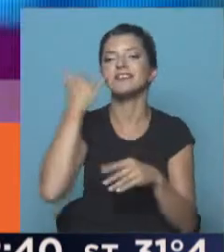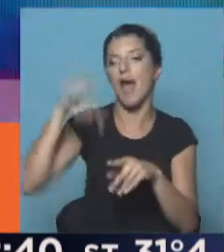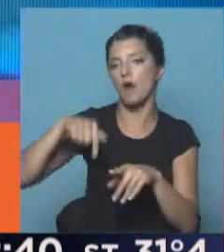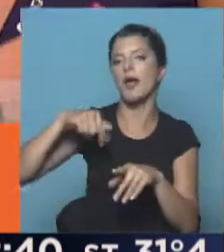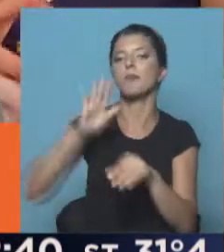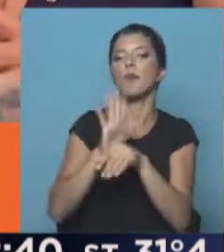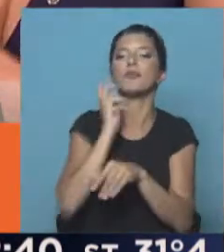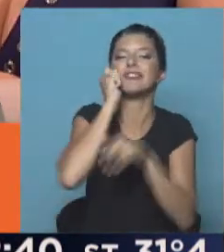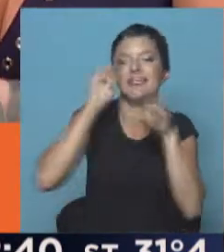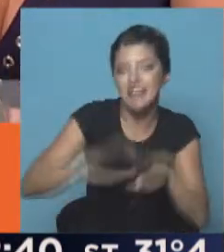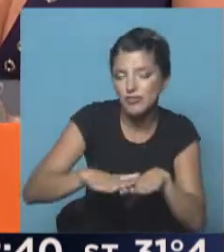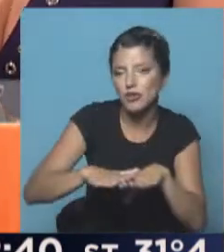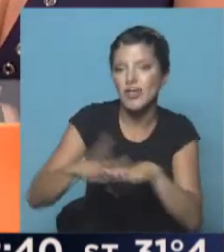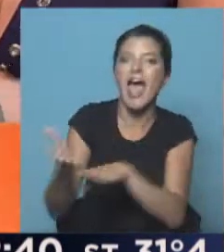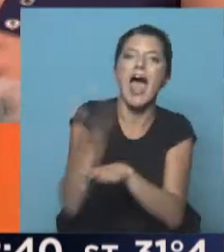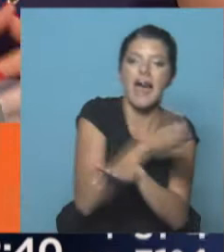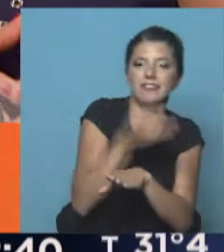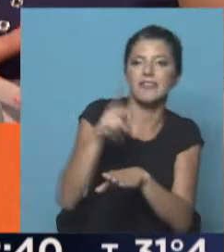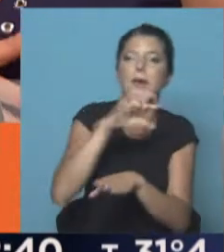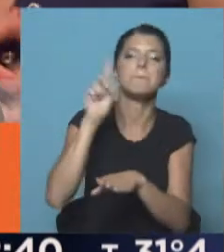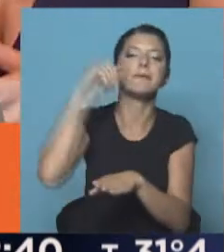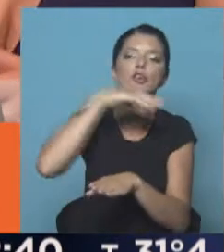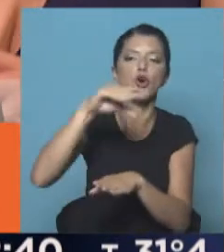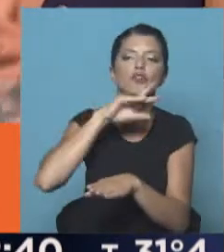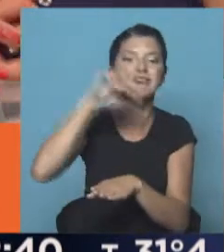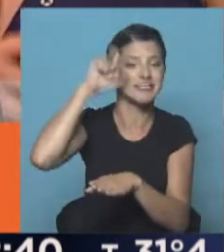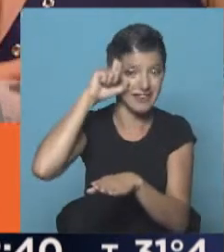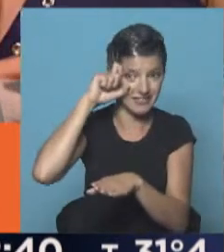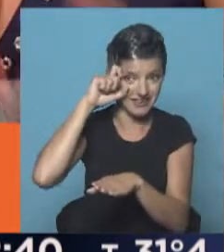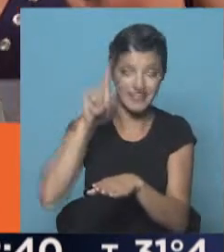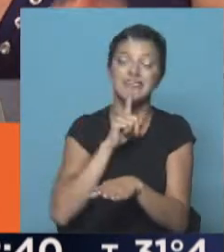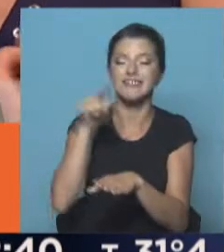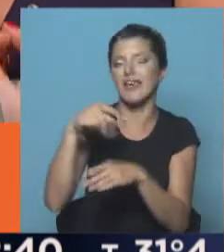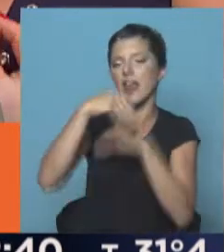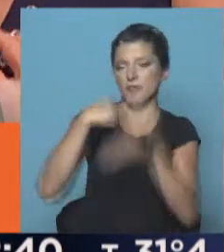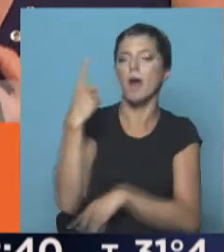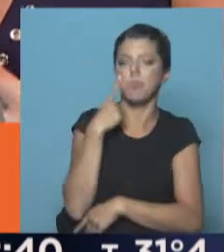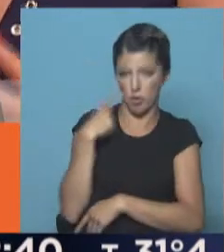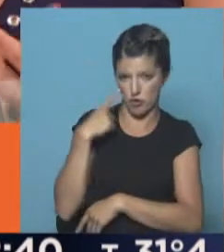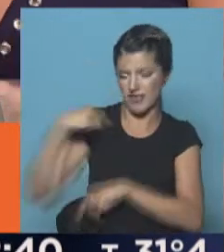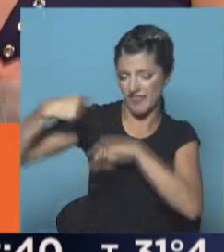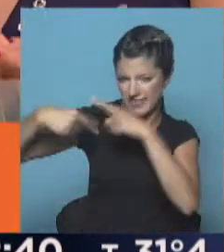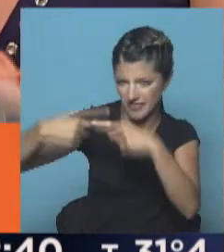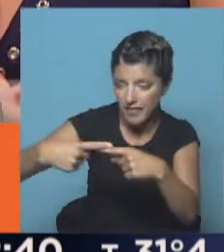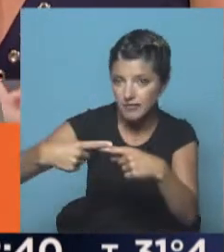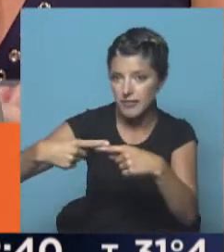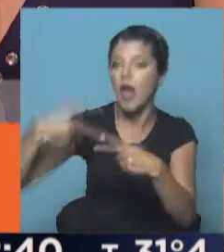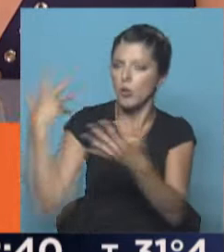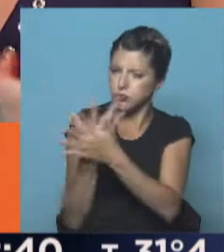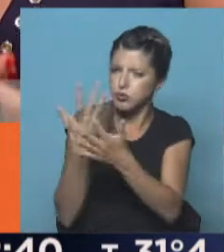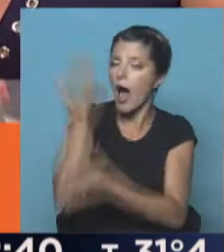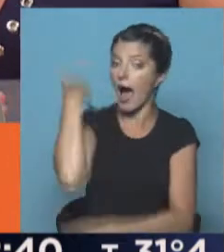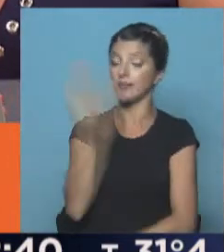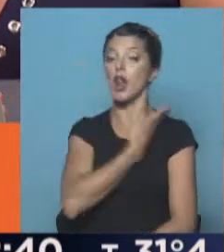pro pinochet o los nietos anti pinochet es decir las víctimas de pinochet los descendientes de ellos bueno la renovación